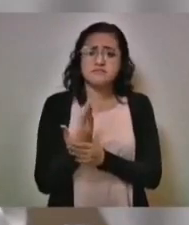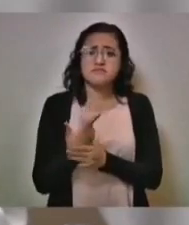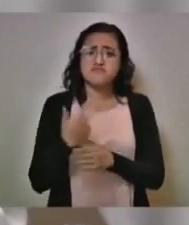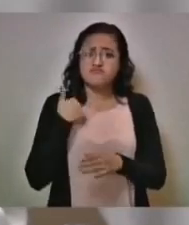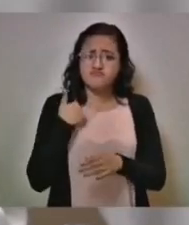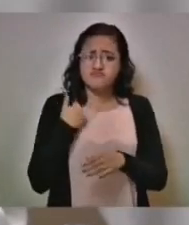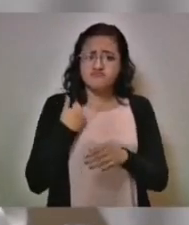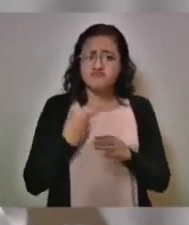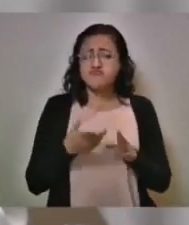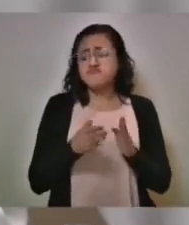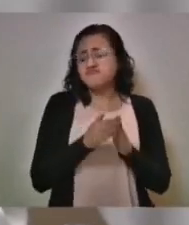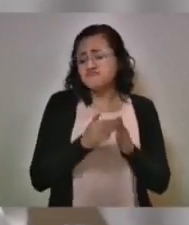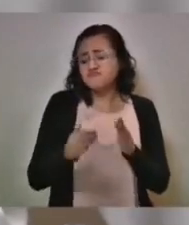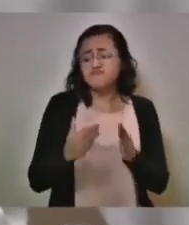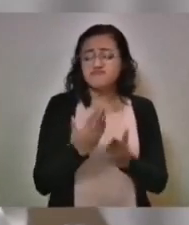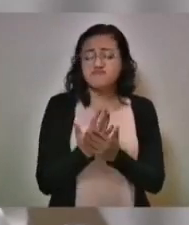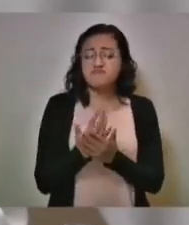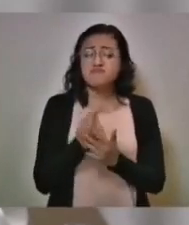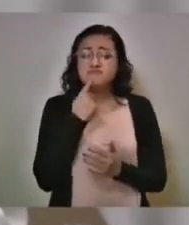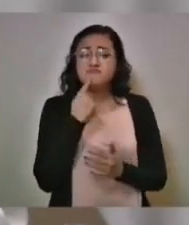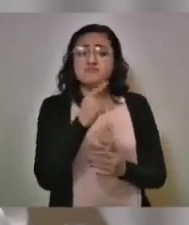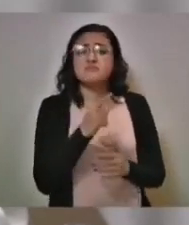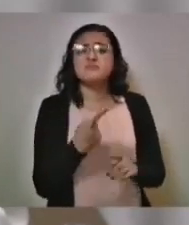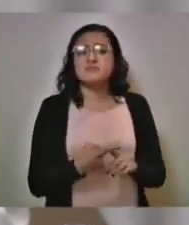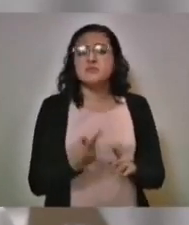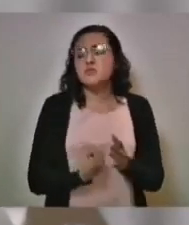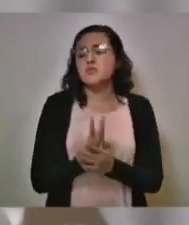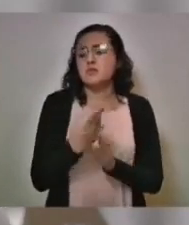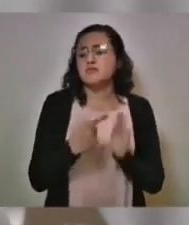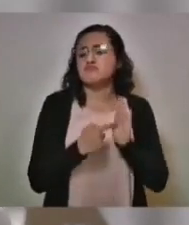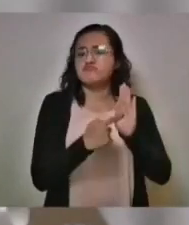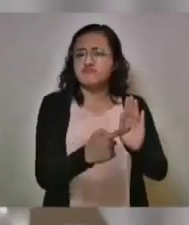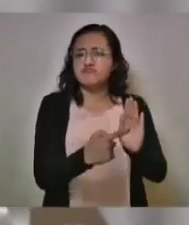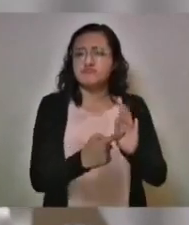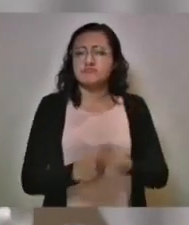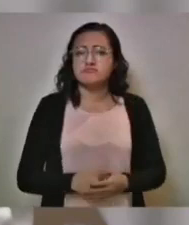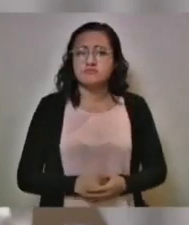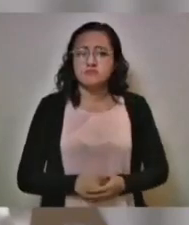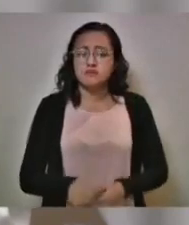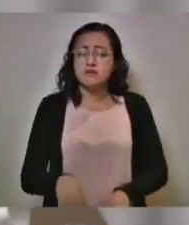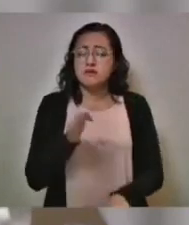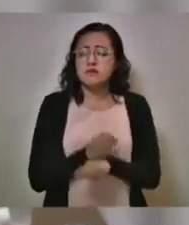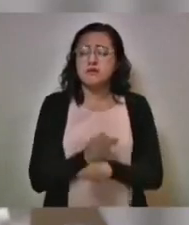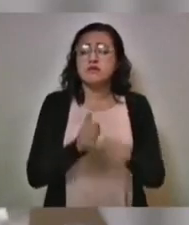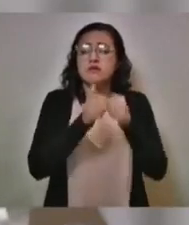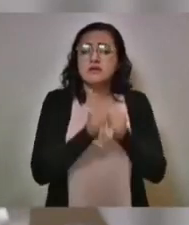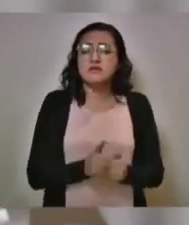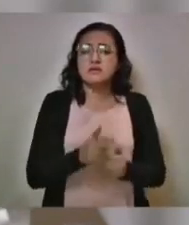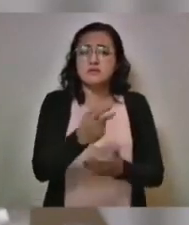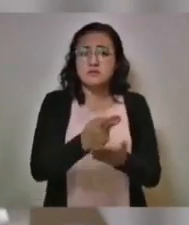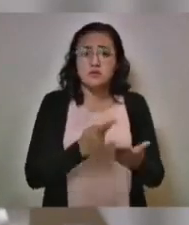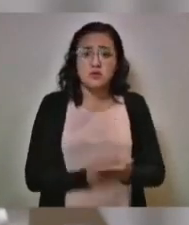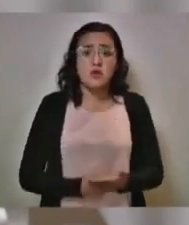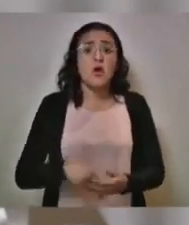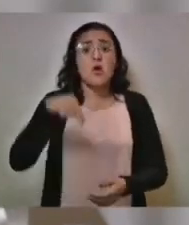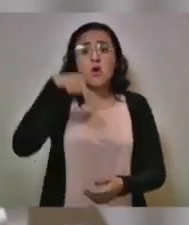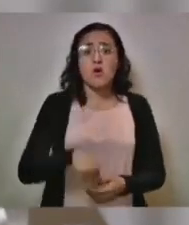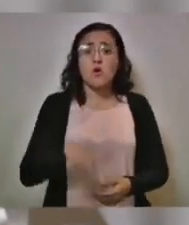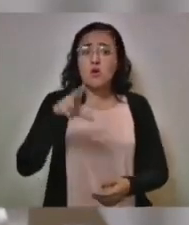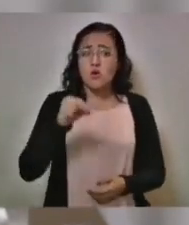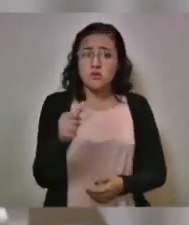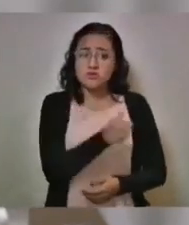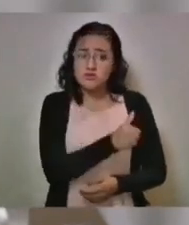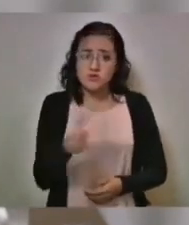emitirá este decreto. Se queda el programa de Hoy No